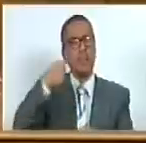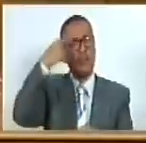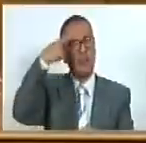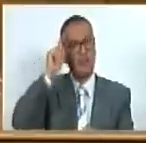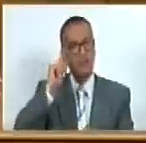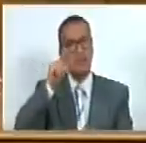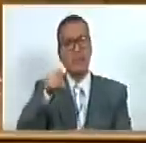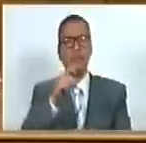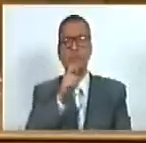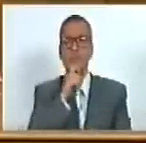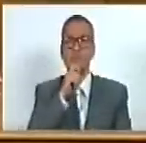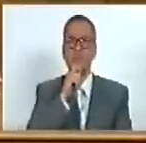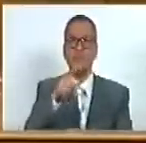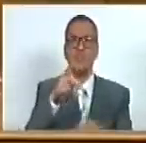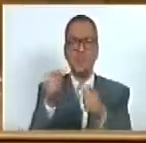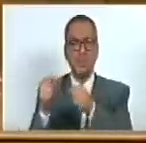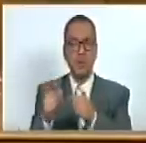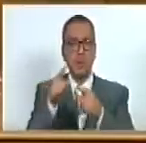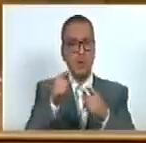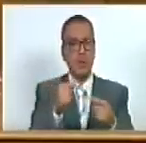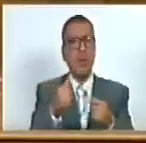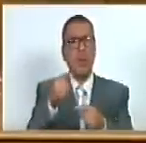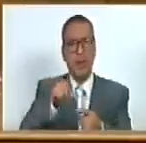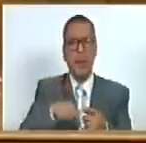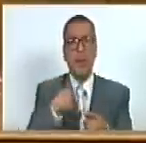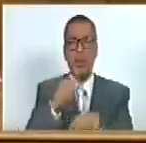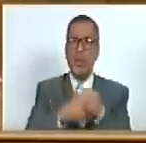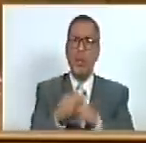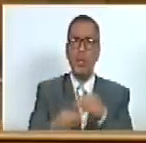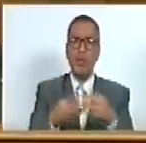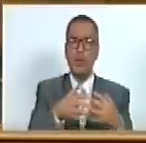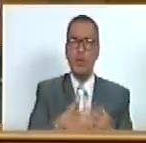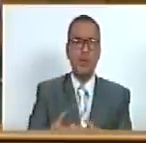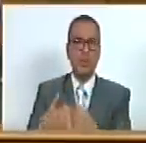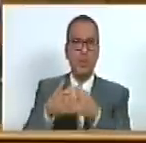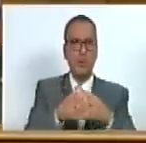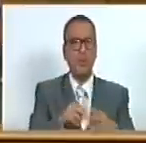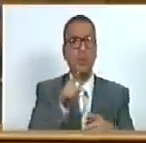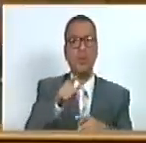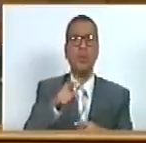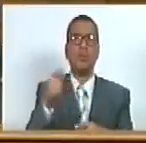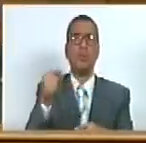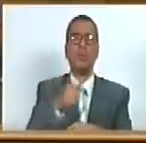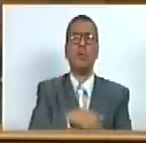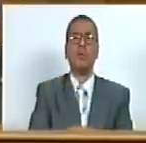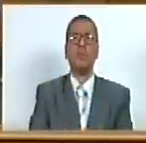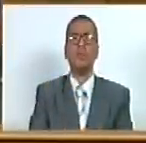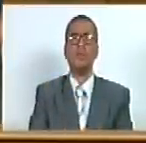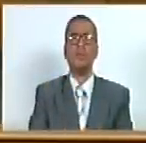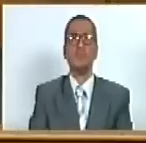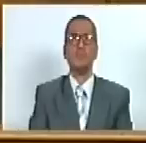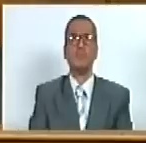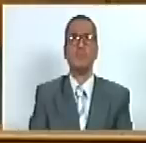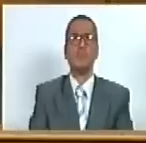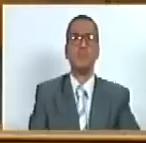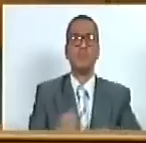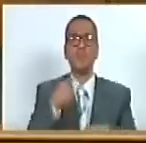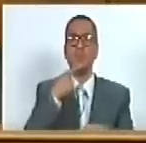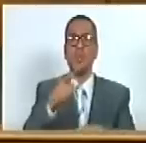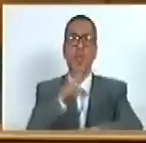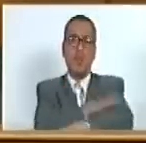de las dificultades económicas y financieras impuestas por el gobierno de los Estados Unidos y de